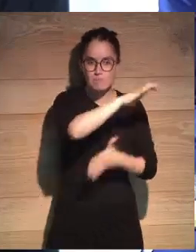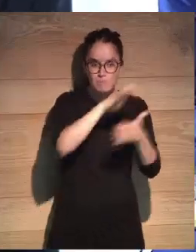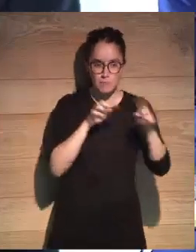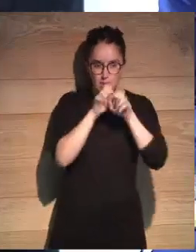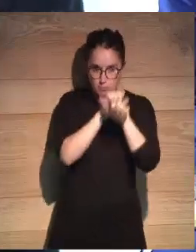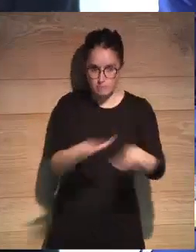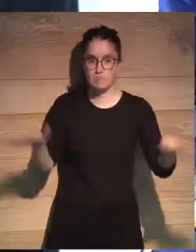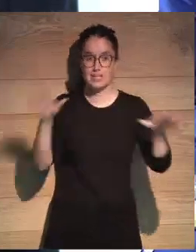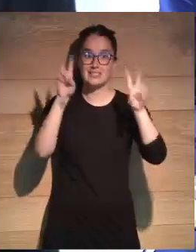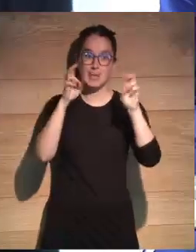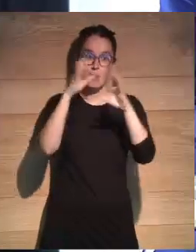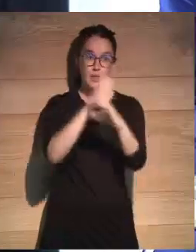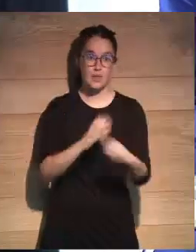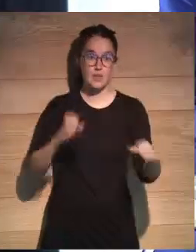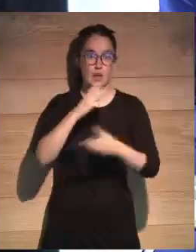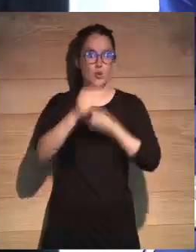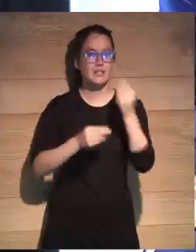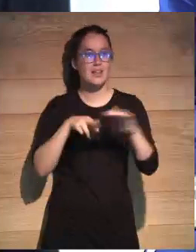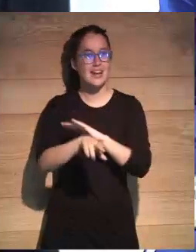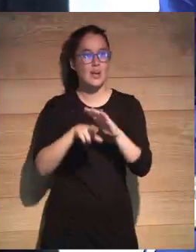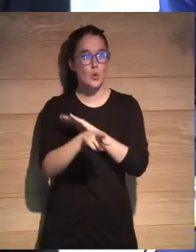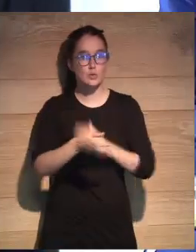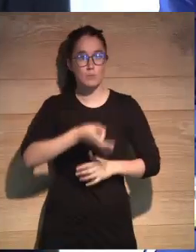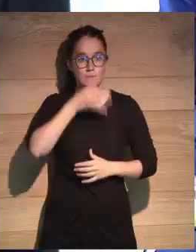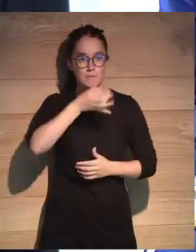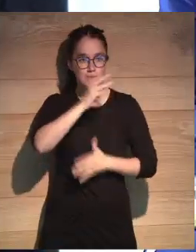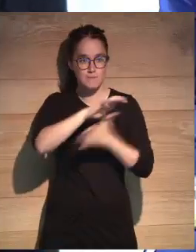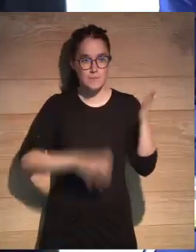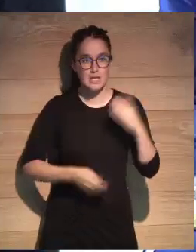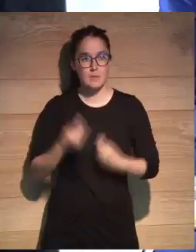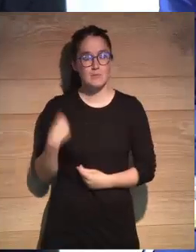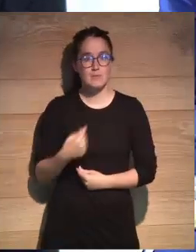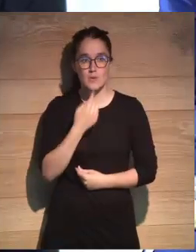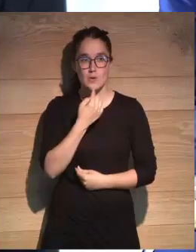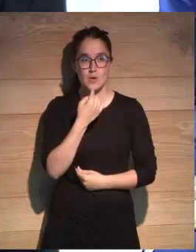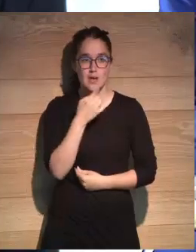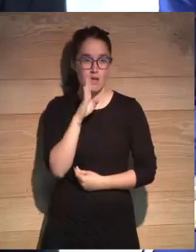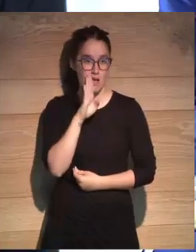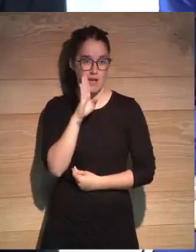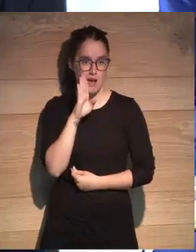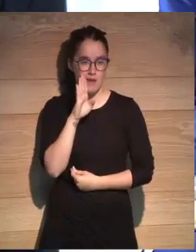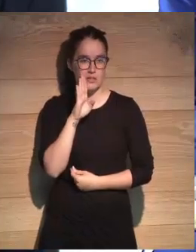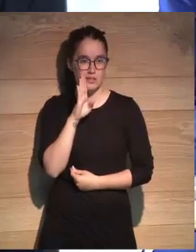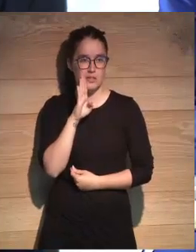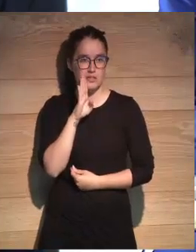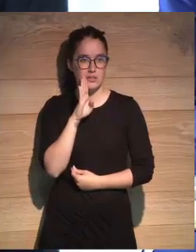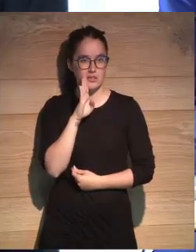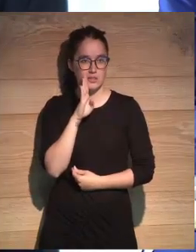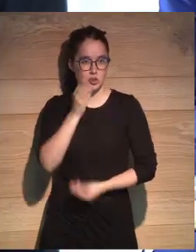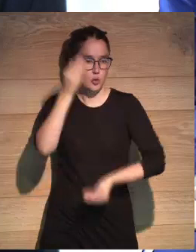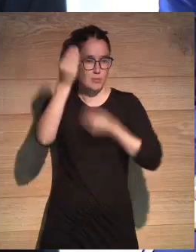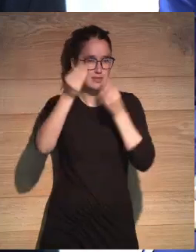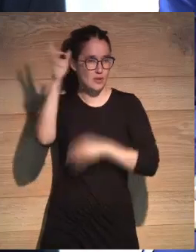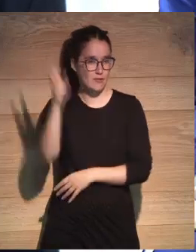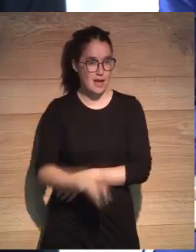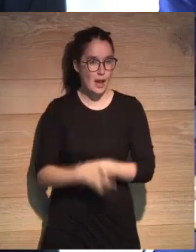gran público y contenidos de ciencia, utilizar recursos narrativos como los que tú nos decías, pues yo creo que es